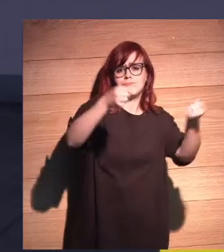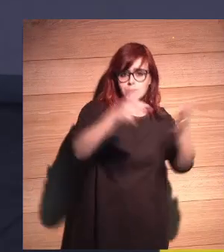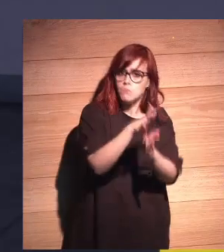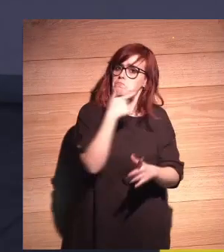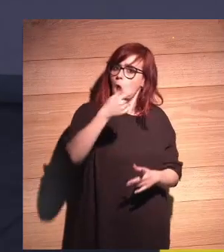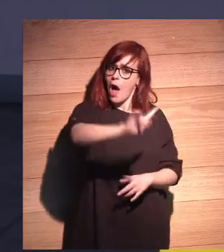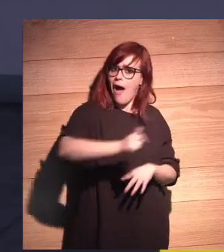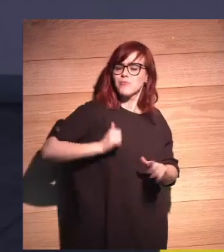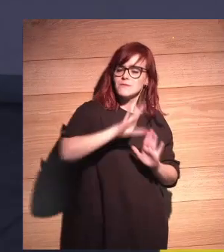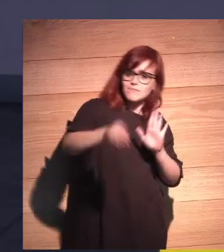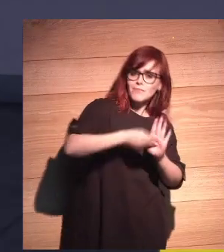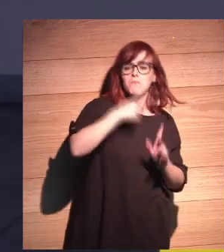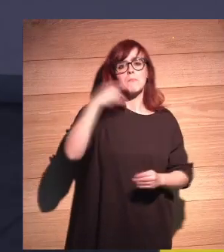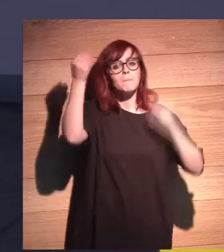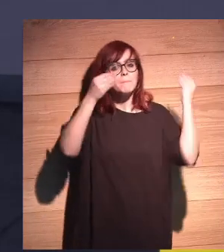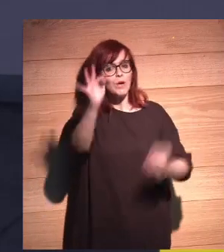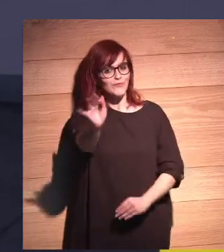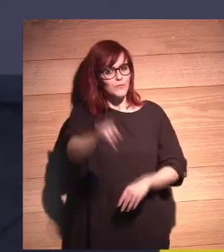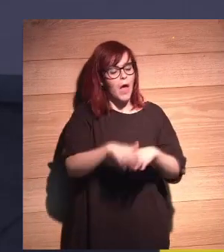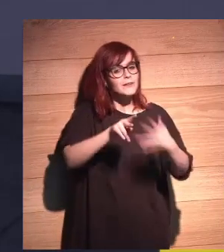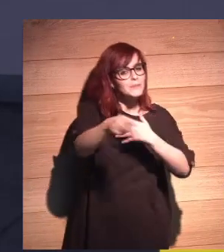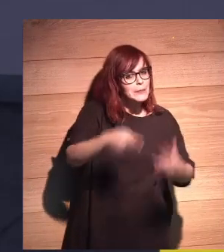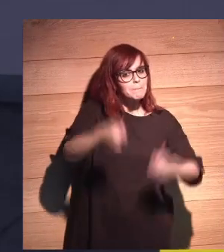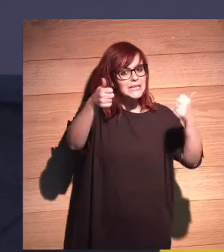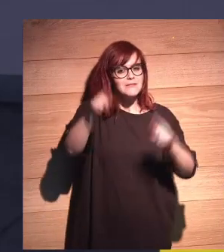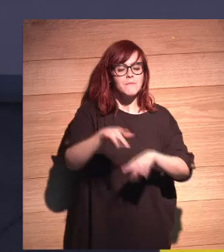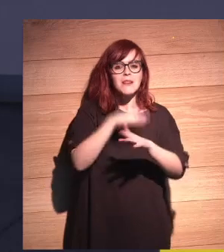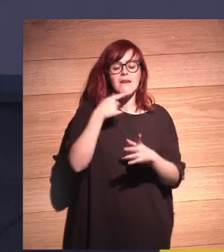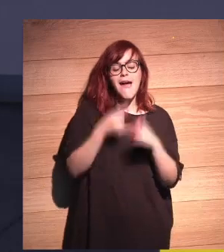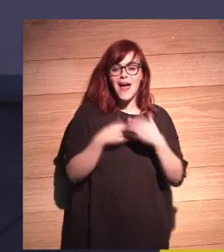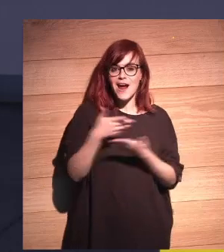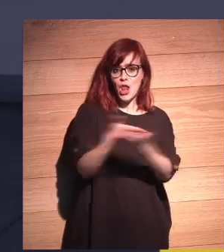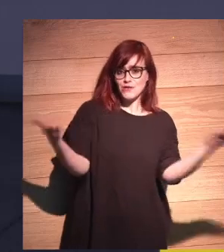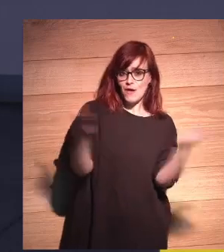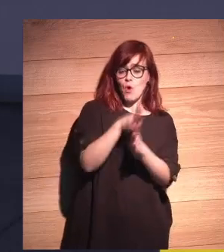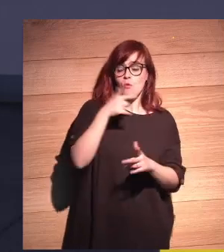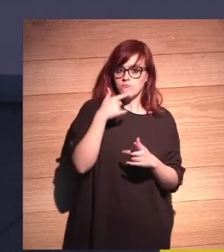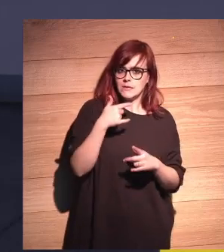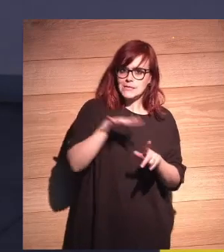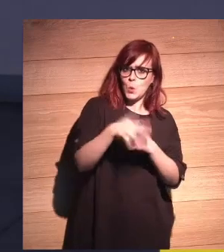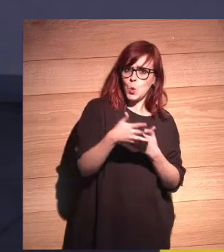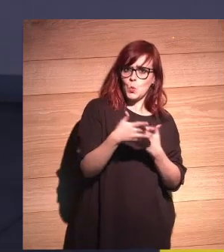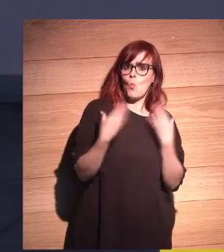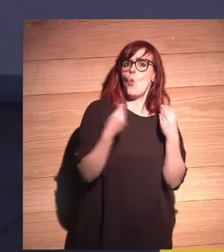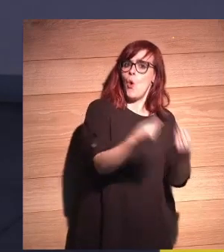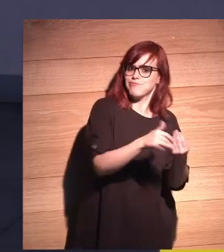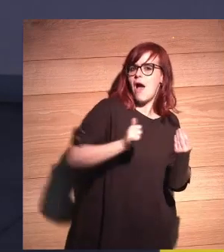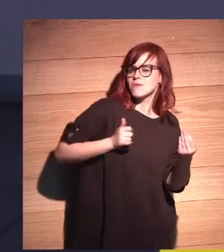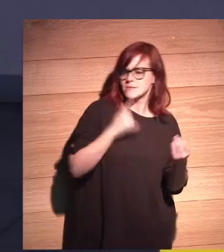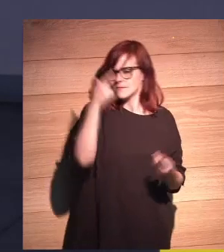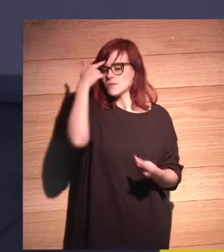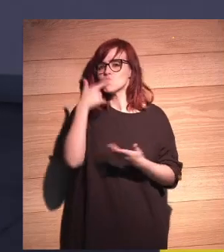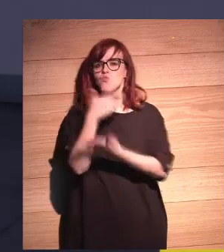invitan a esa reflexión, a más transparencia y también más generosidad en el mundo de la abundancia en el que estamos. Y